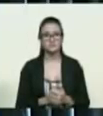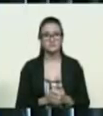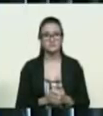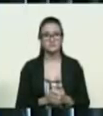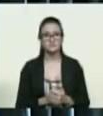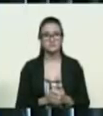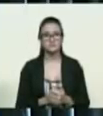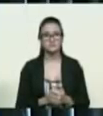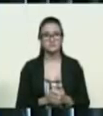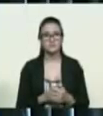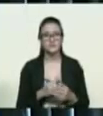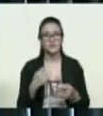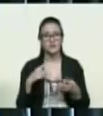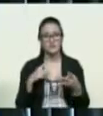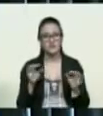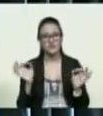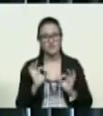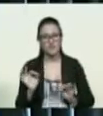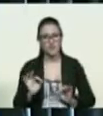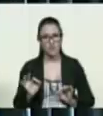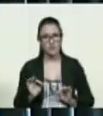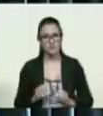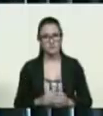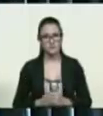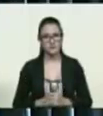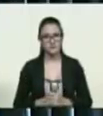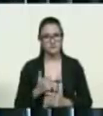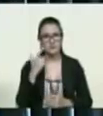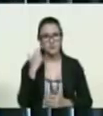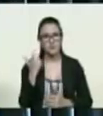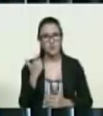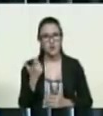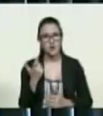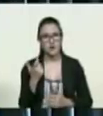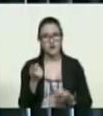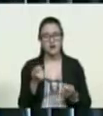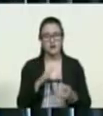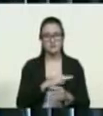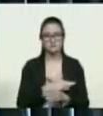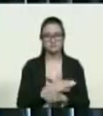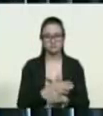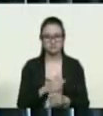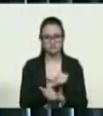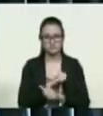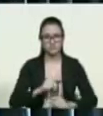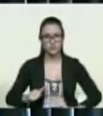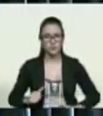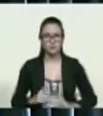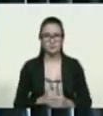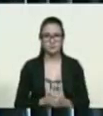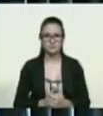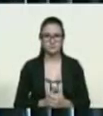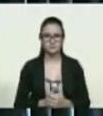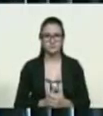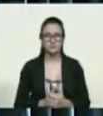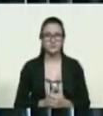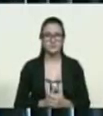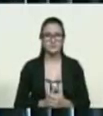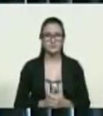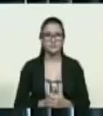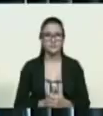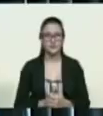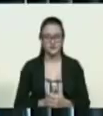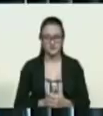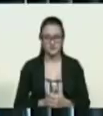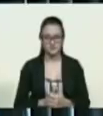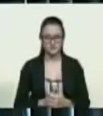por distintos medios, distintos mecanismos, buscar dividir a la Fuerza Armada Nacional Bolivariana y se han encontrado con una monolítica unidad de la